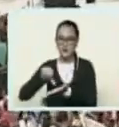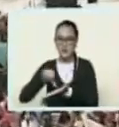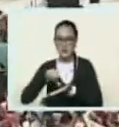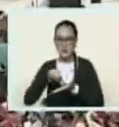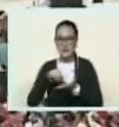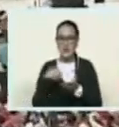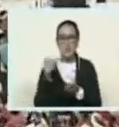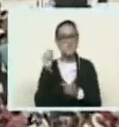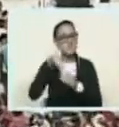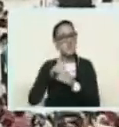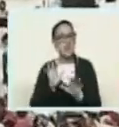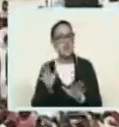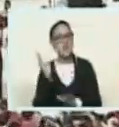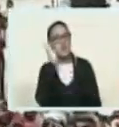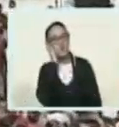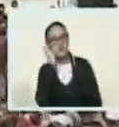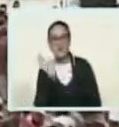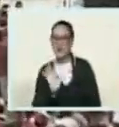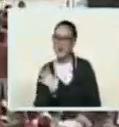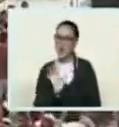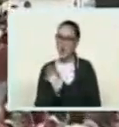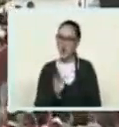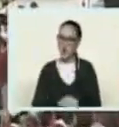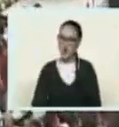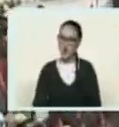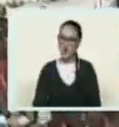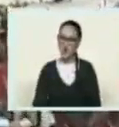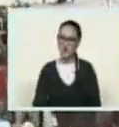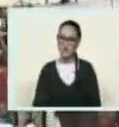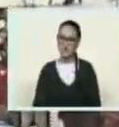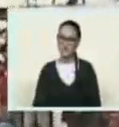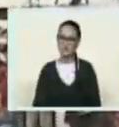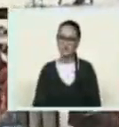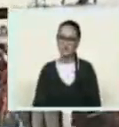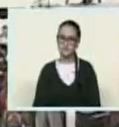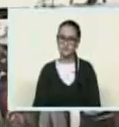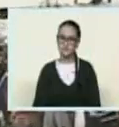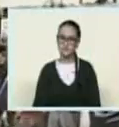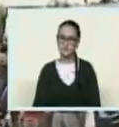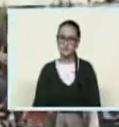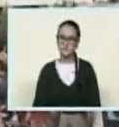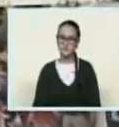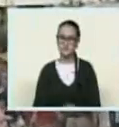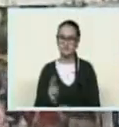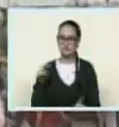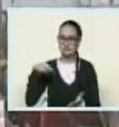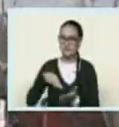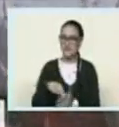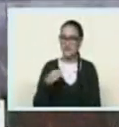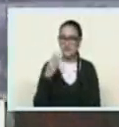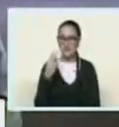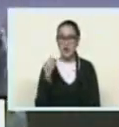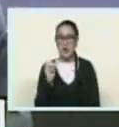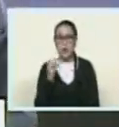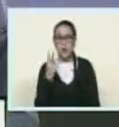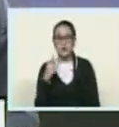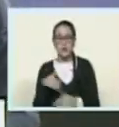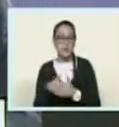lógica de la vida sin vida, porque pararse a las 3, 4 de la